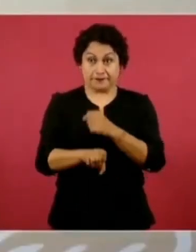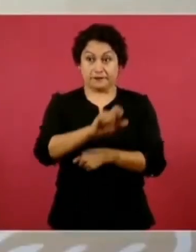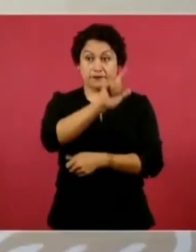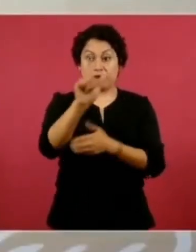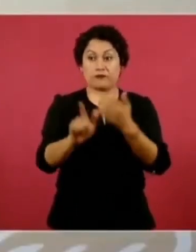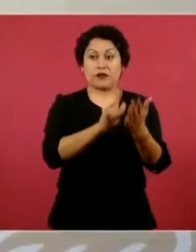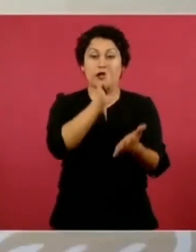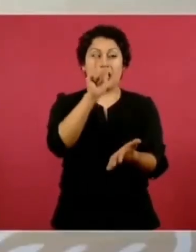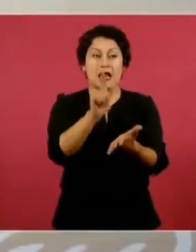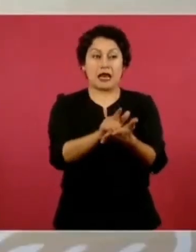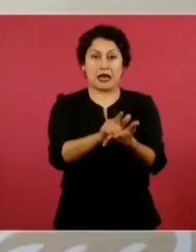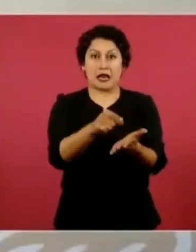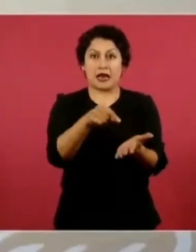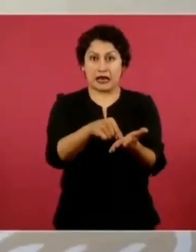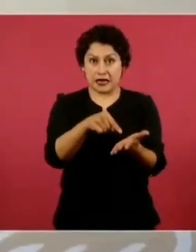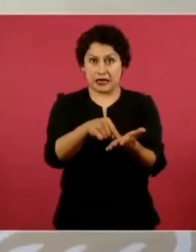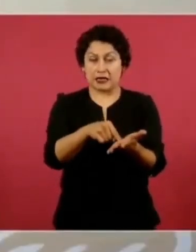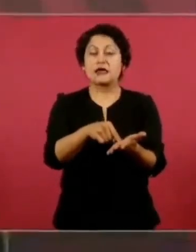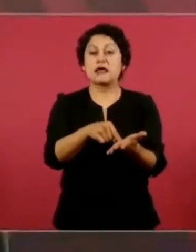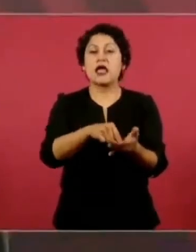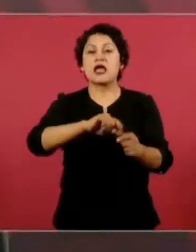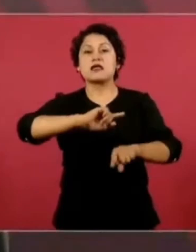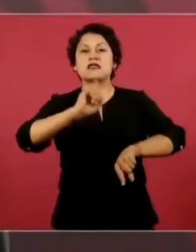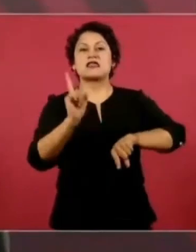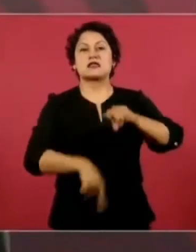en el Poder Judicial